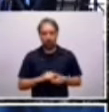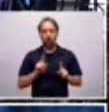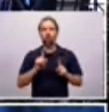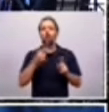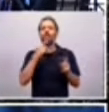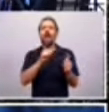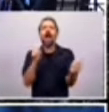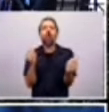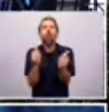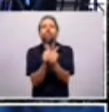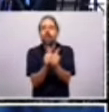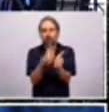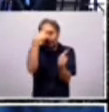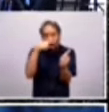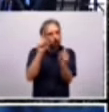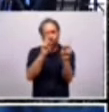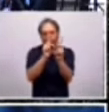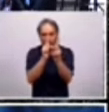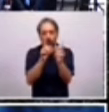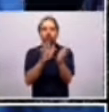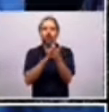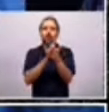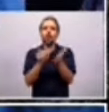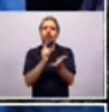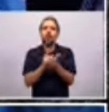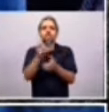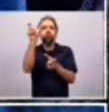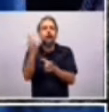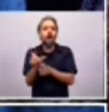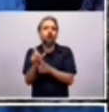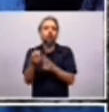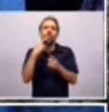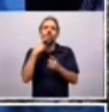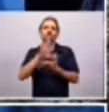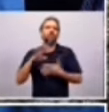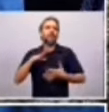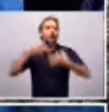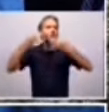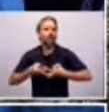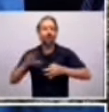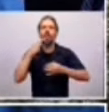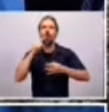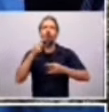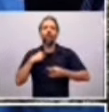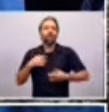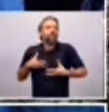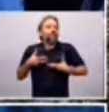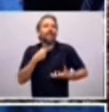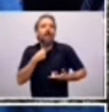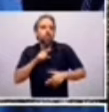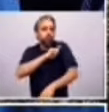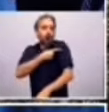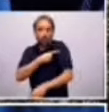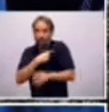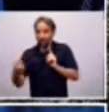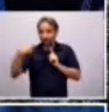sin un mango, por ejemplo, pagando, claro, efectivamente. Es la tercera. Y pagando los remedios que van a tener que pagar. Gente que